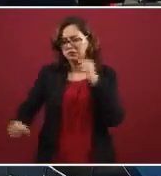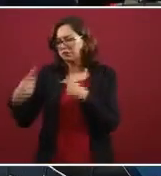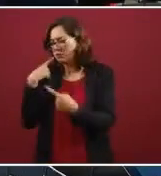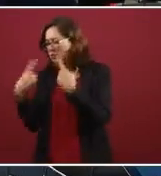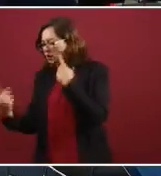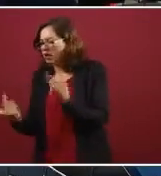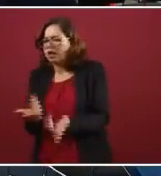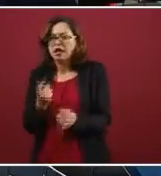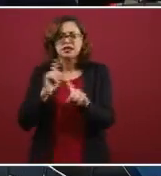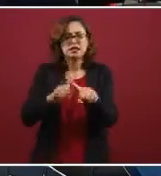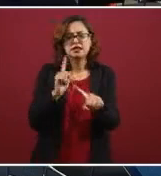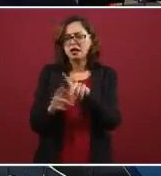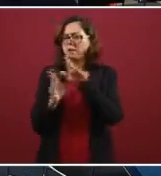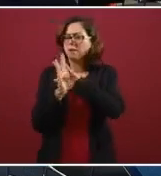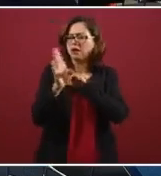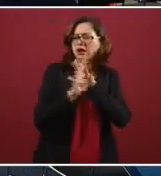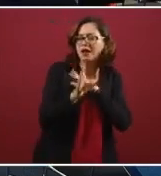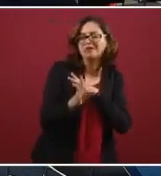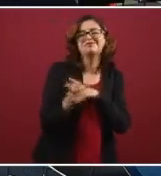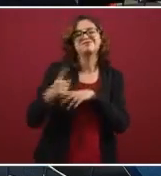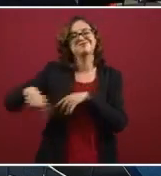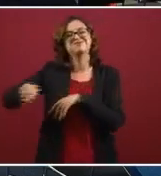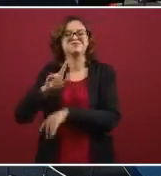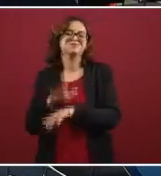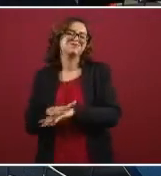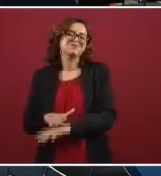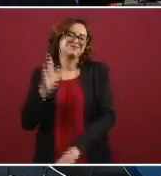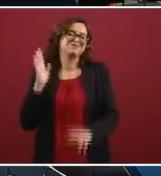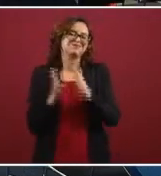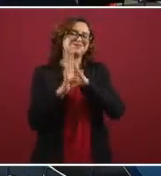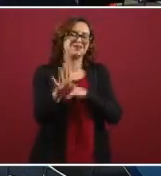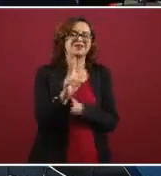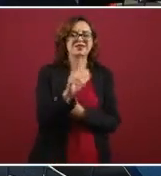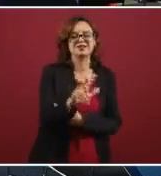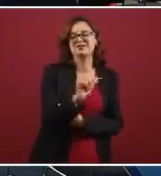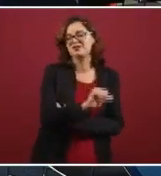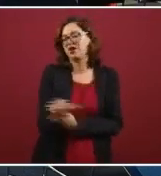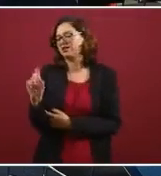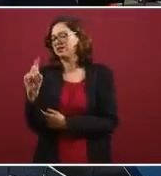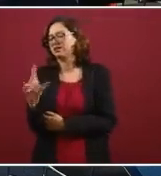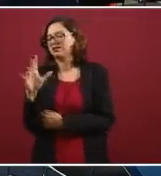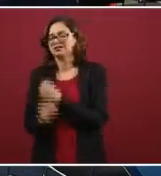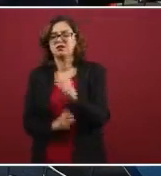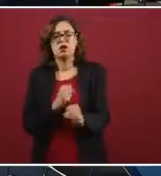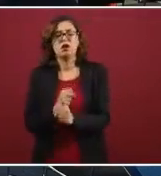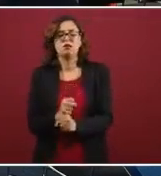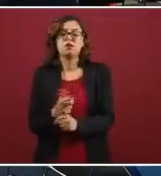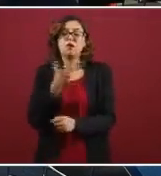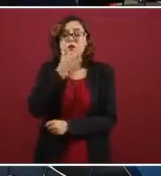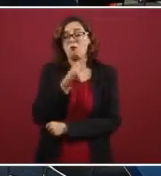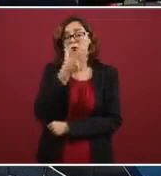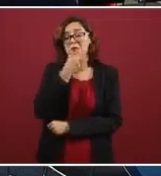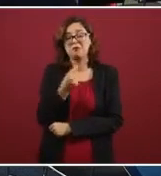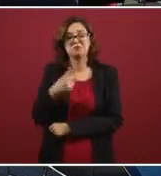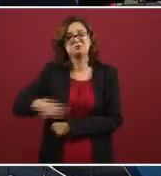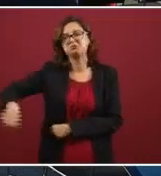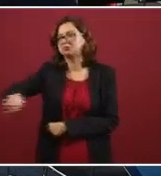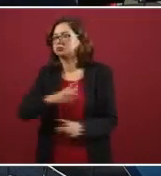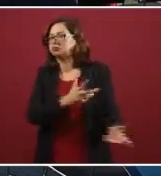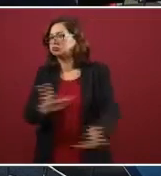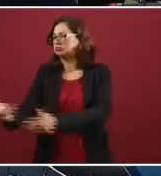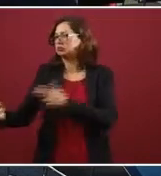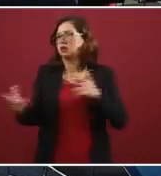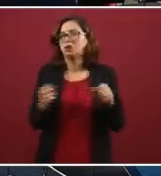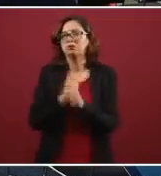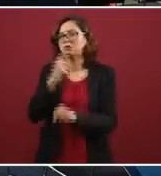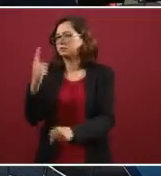quiénes son los que están migrando, son los jóvenes entre 18 y 35 años, fundamentalmente hombres que no encuentran